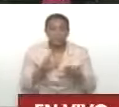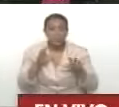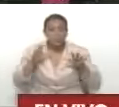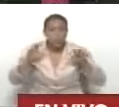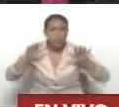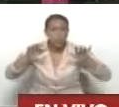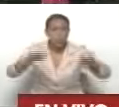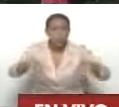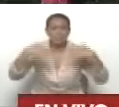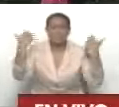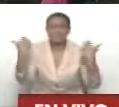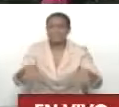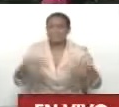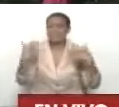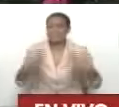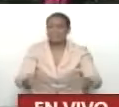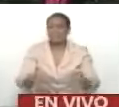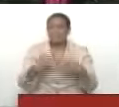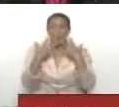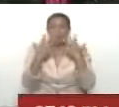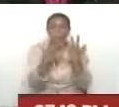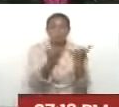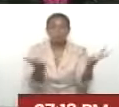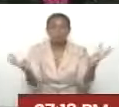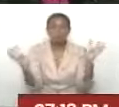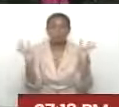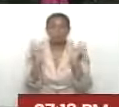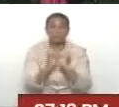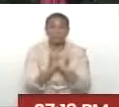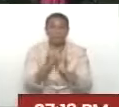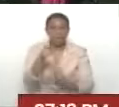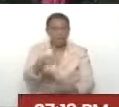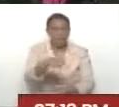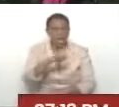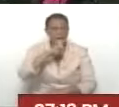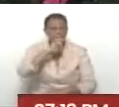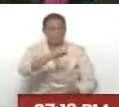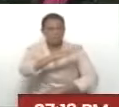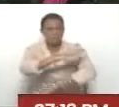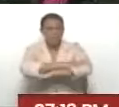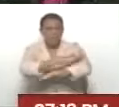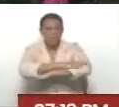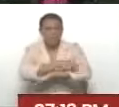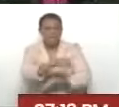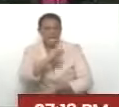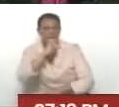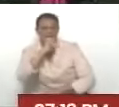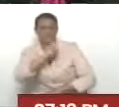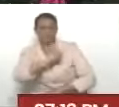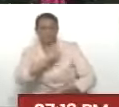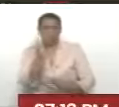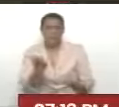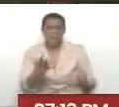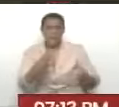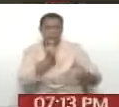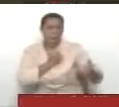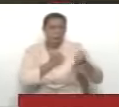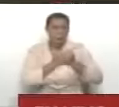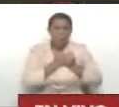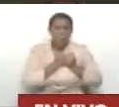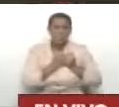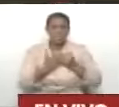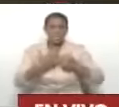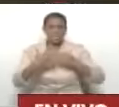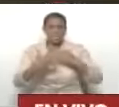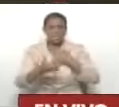monumental arranque lleno de envidia a los malvados, a los perversos, a los envidiosos, a los egoístas, a los